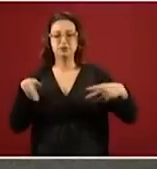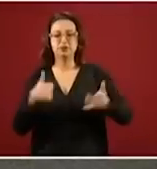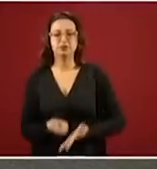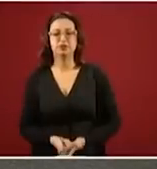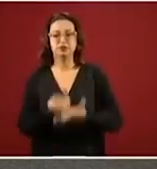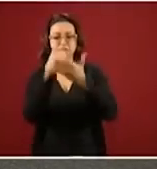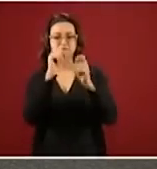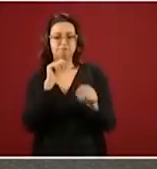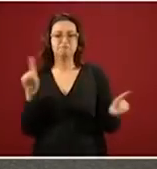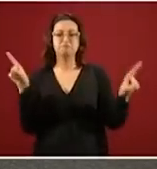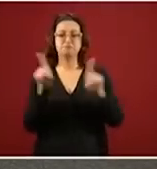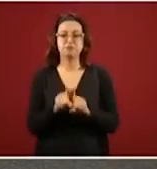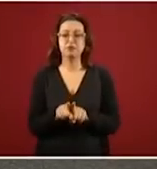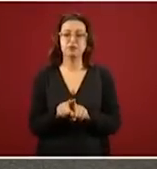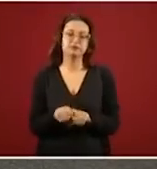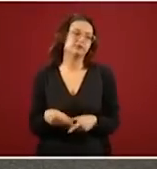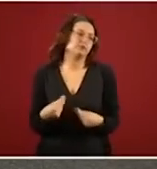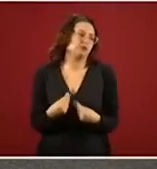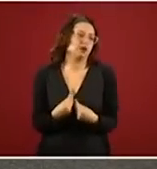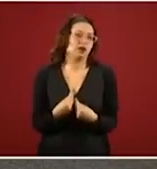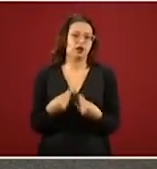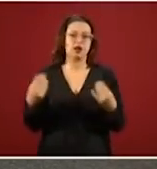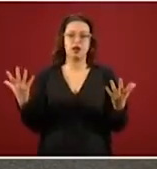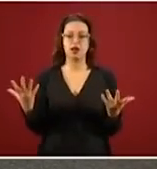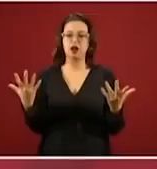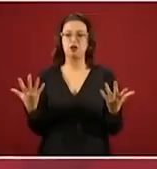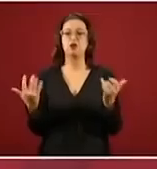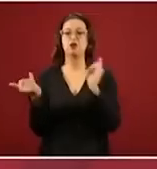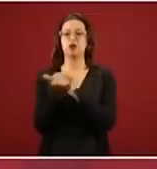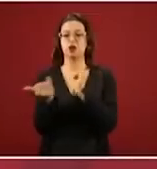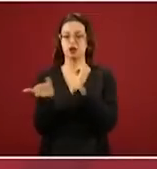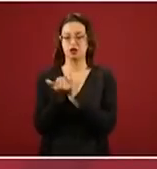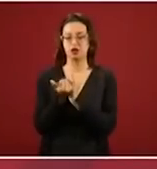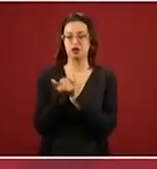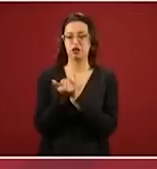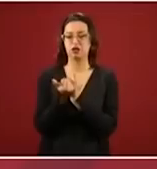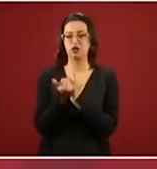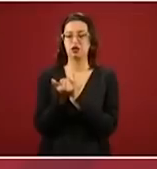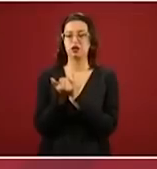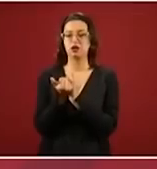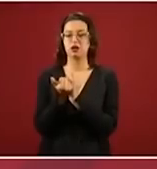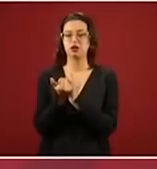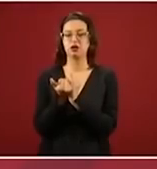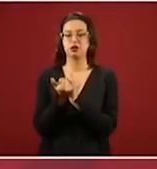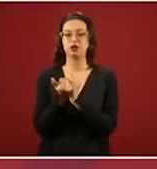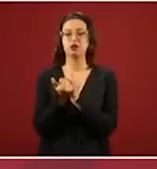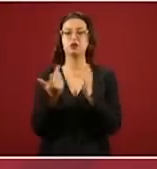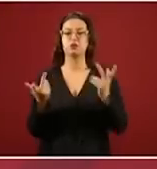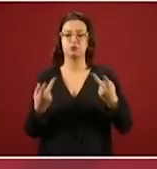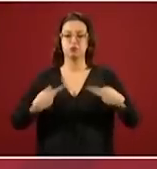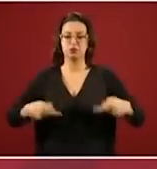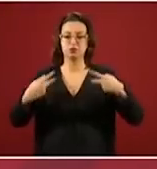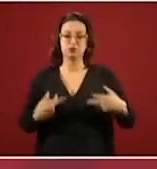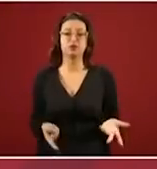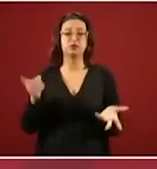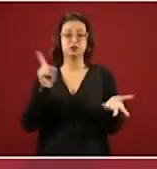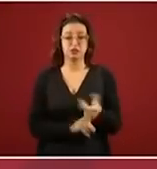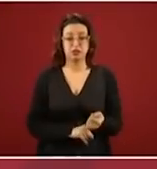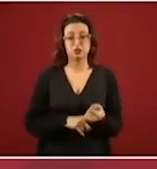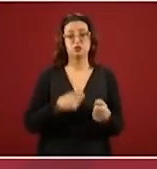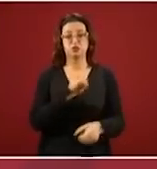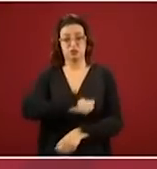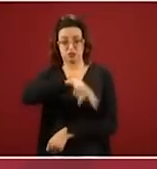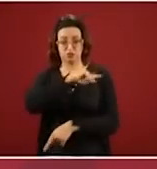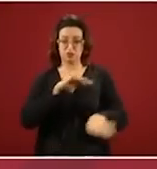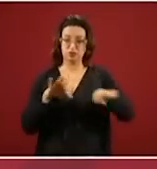y desde luego y ayudándonos también los trabajadores de la salud